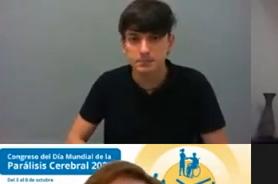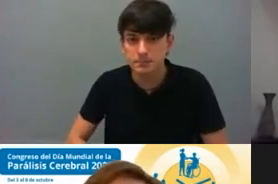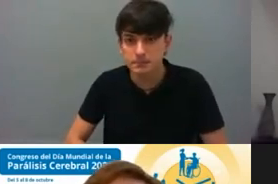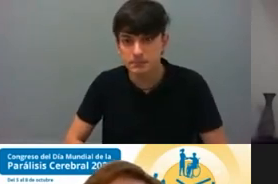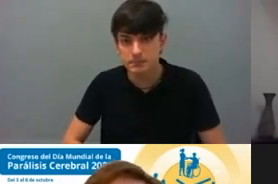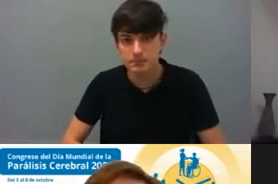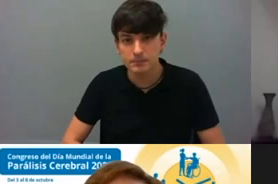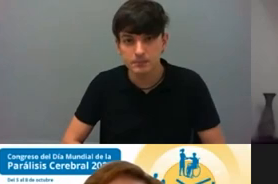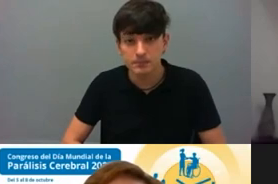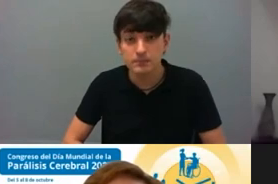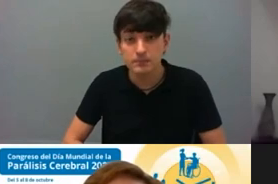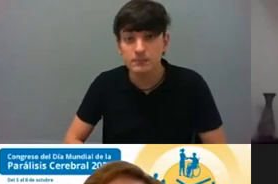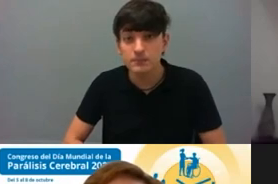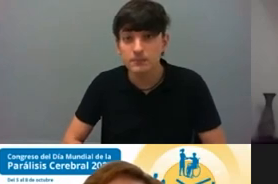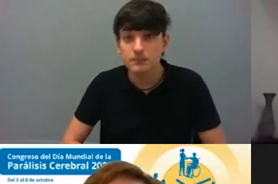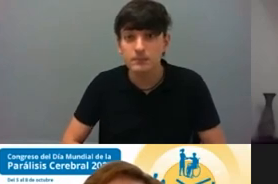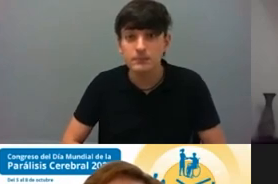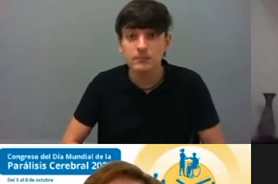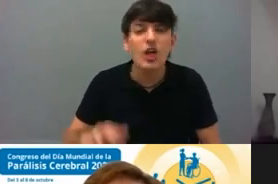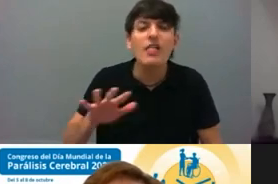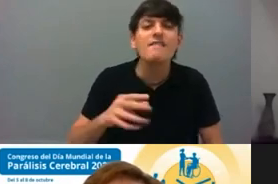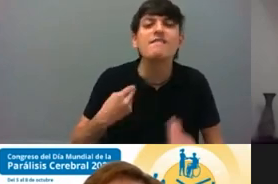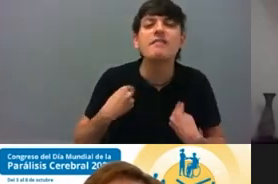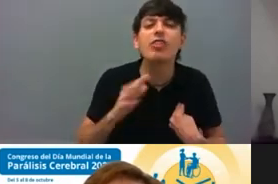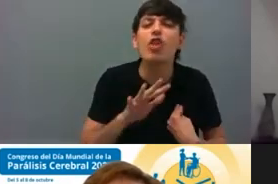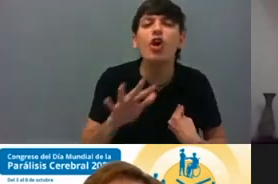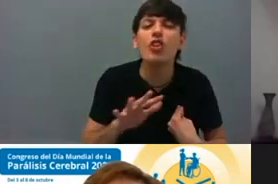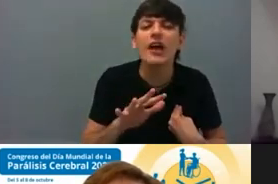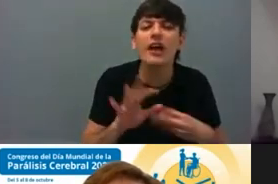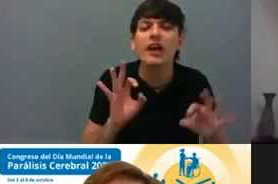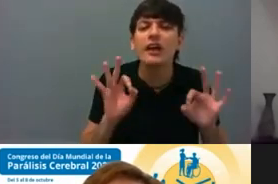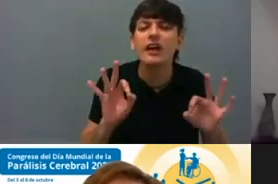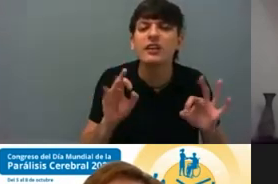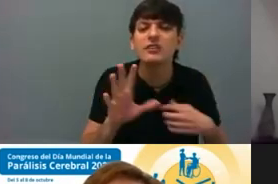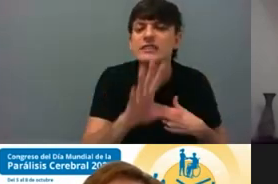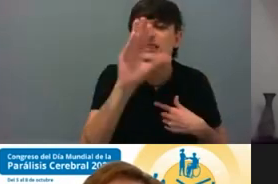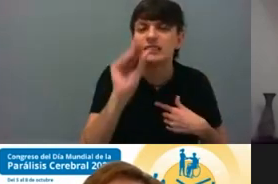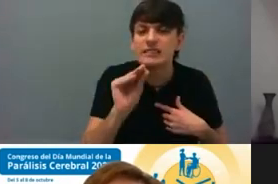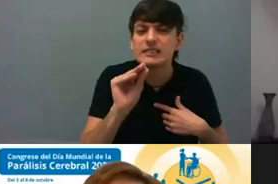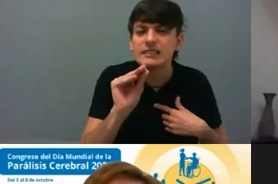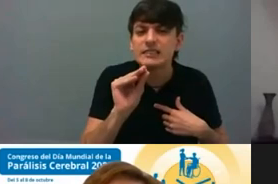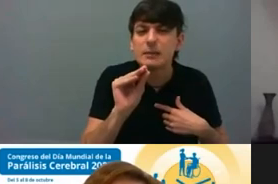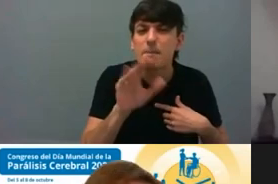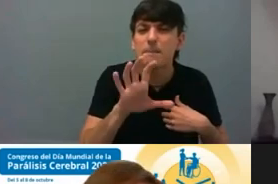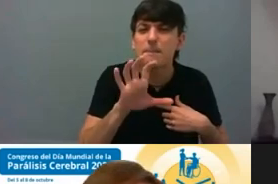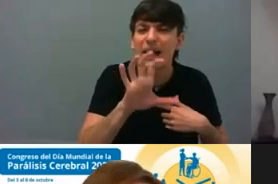¿En qué lugar vives ahora? Porque he entendido que no vives en tu país,